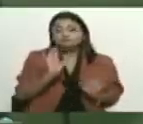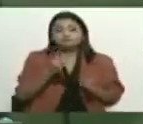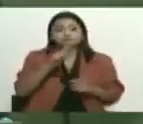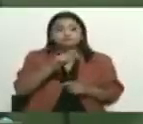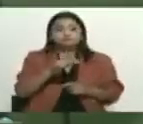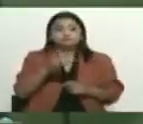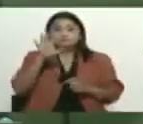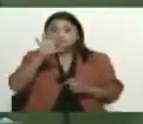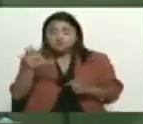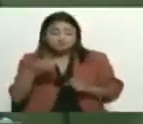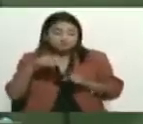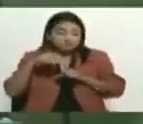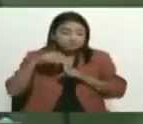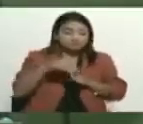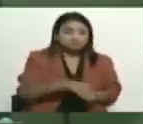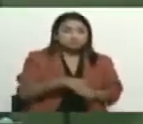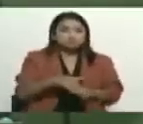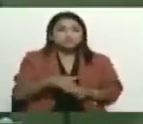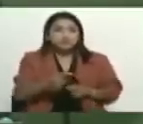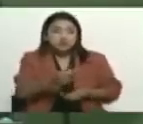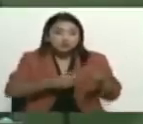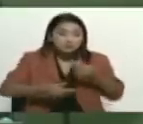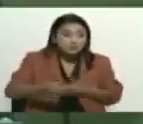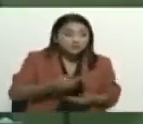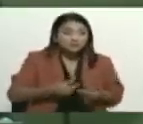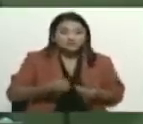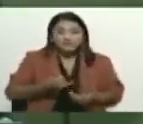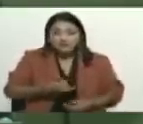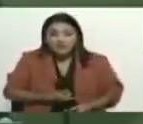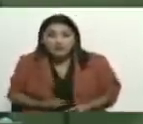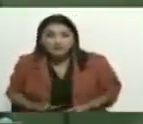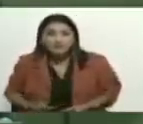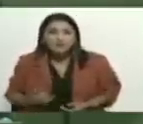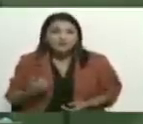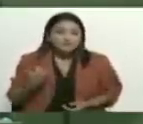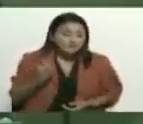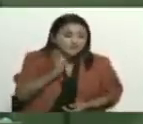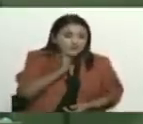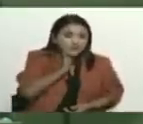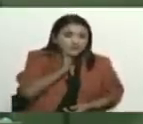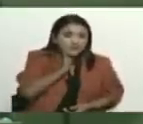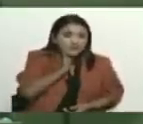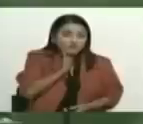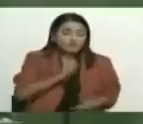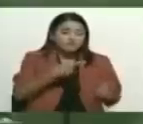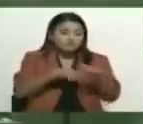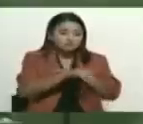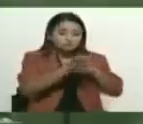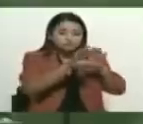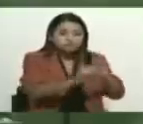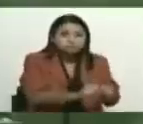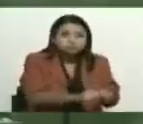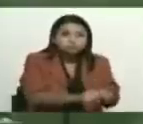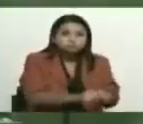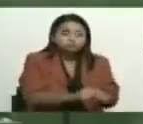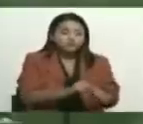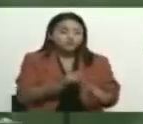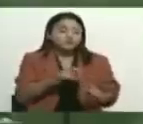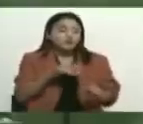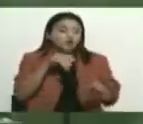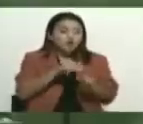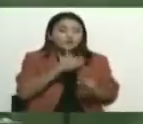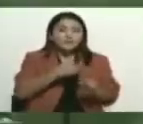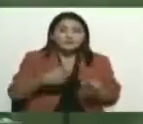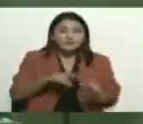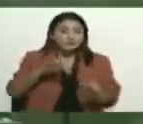a nuestro pueblo por la vía del terrorismo económico, del hambre y de la enfermedad, de la invasión extranjera, del magnicidio frustrado contra